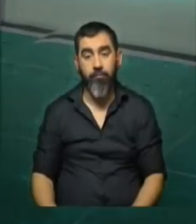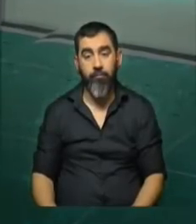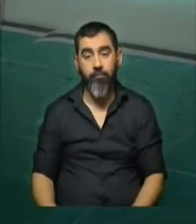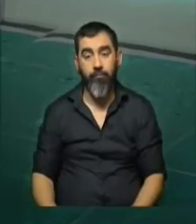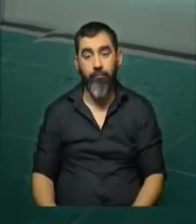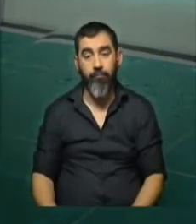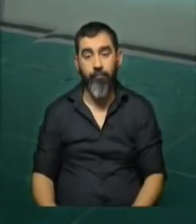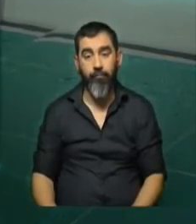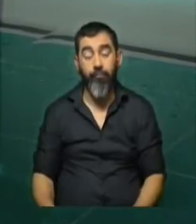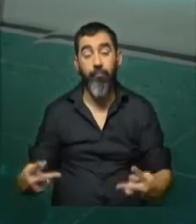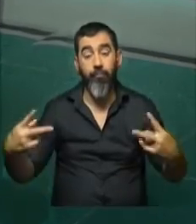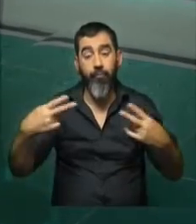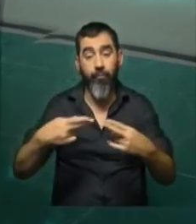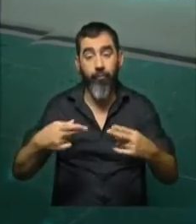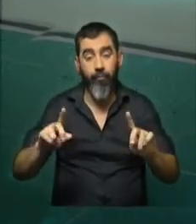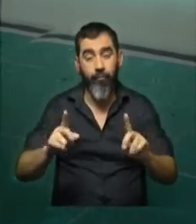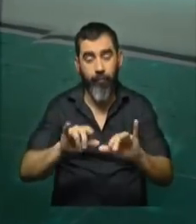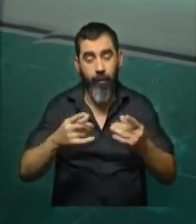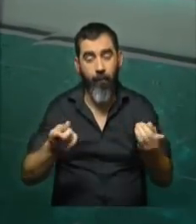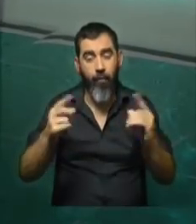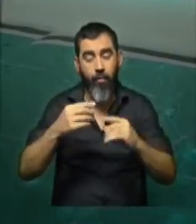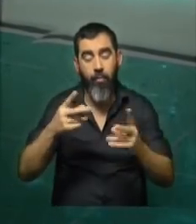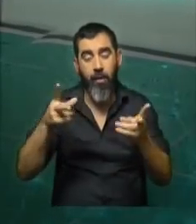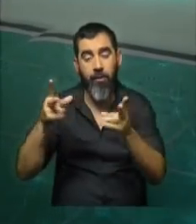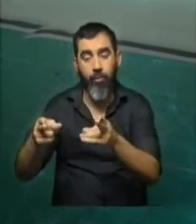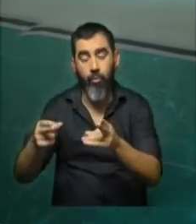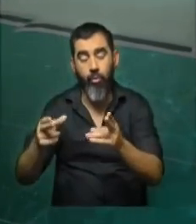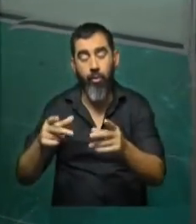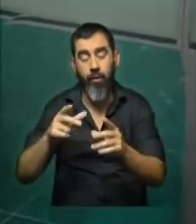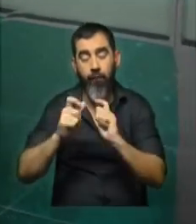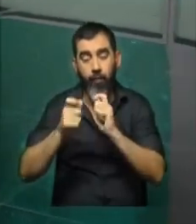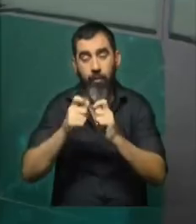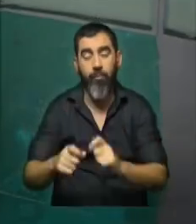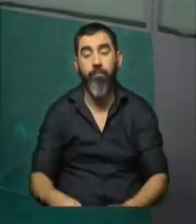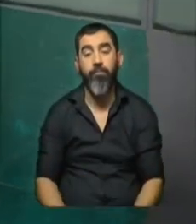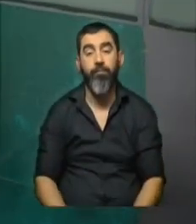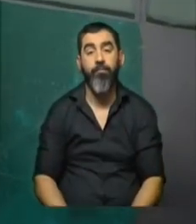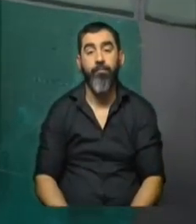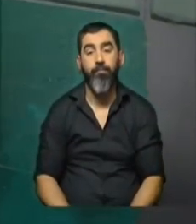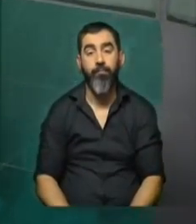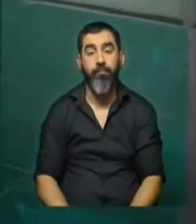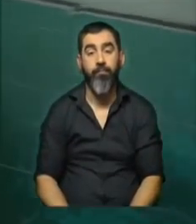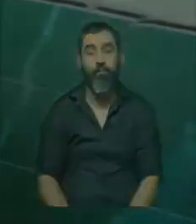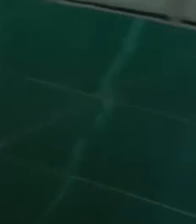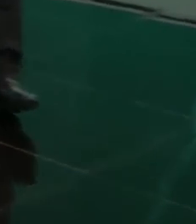Señoras y señores, momento de hacer una breve pausa y ya venimos para el segundo tramo de esta primera edición de MVD Noticias.